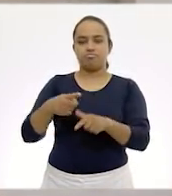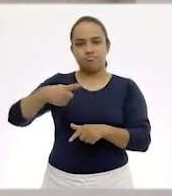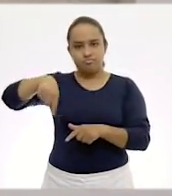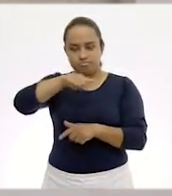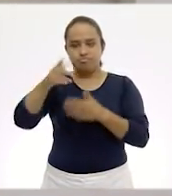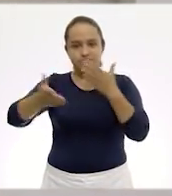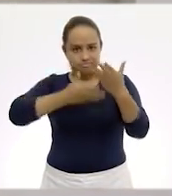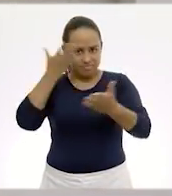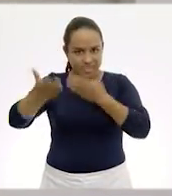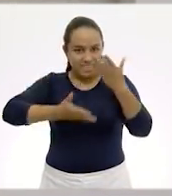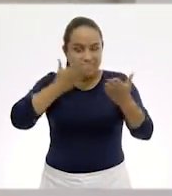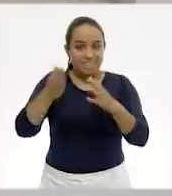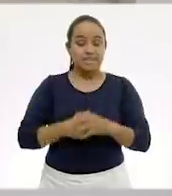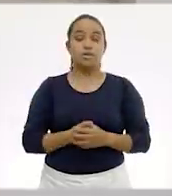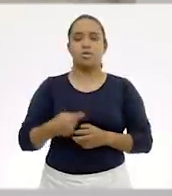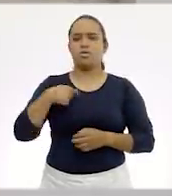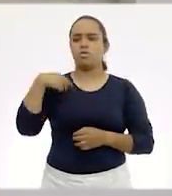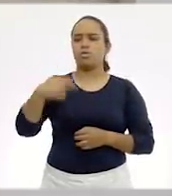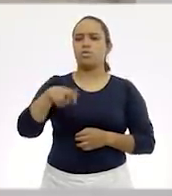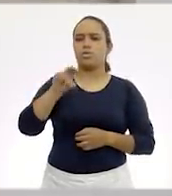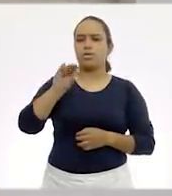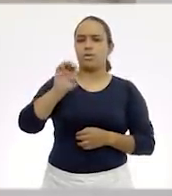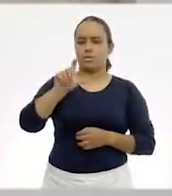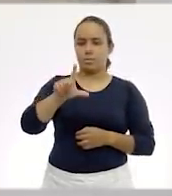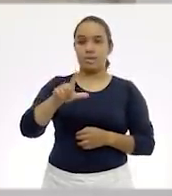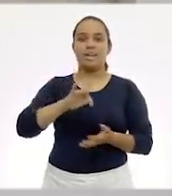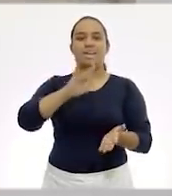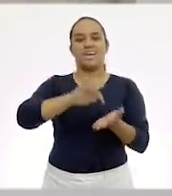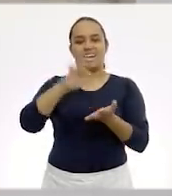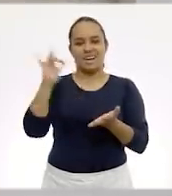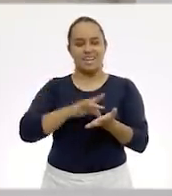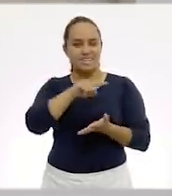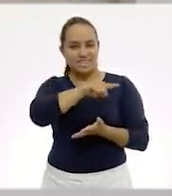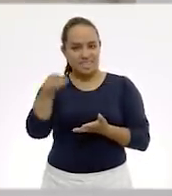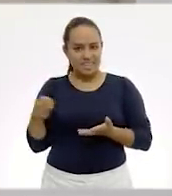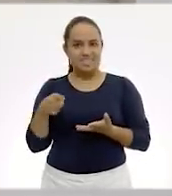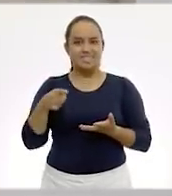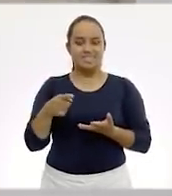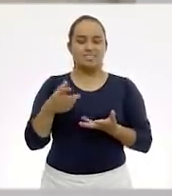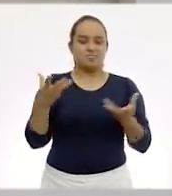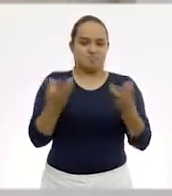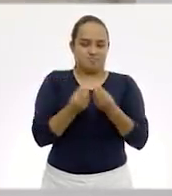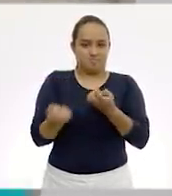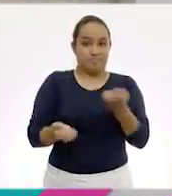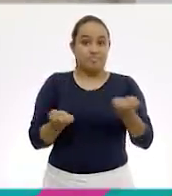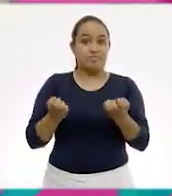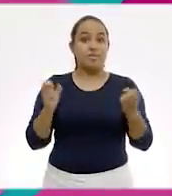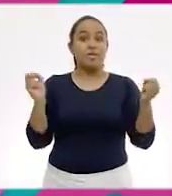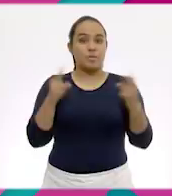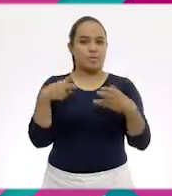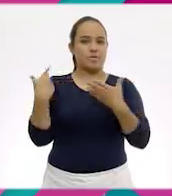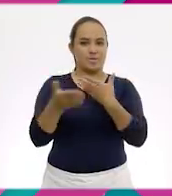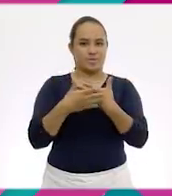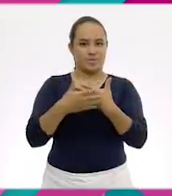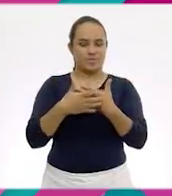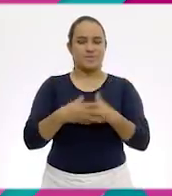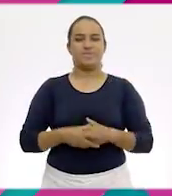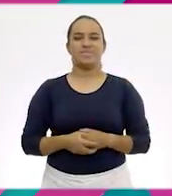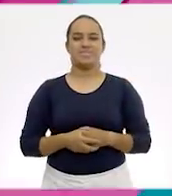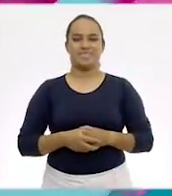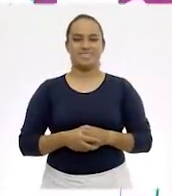seguir estudiando. Yo soy Romel Pacheco y gracias por hacer esta rutina. Nos vemos en el siguiente